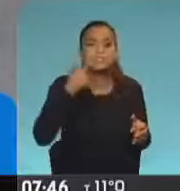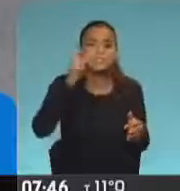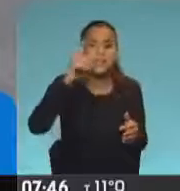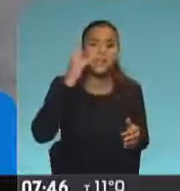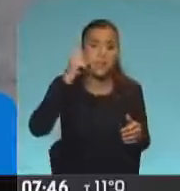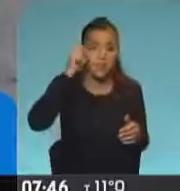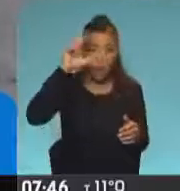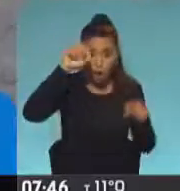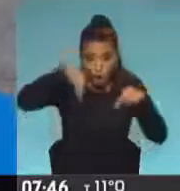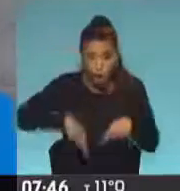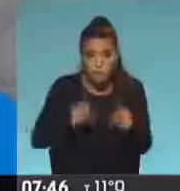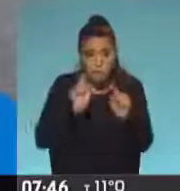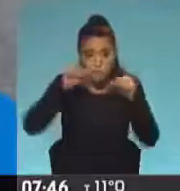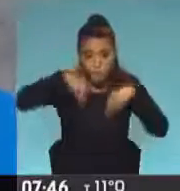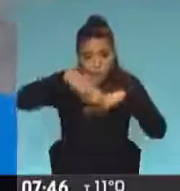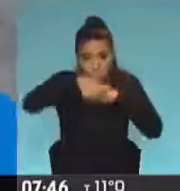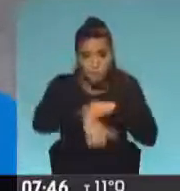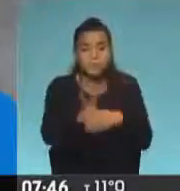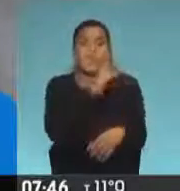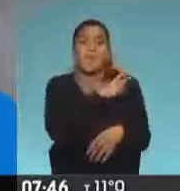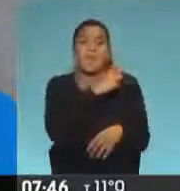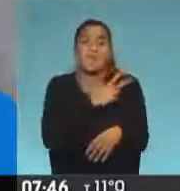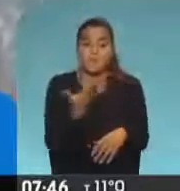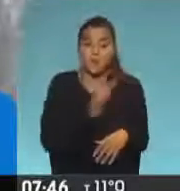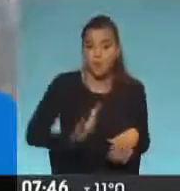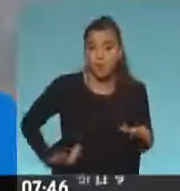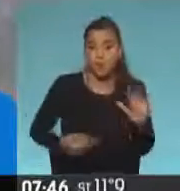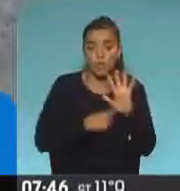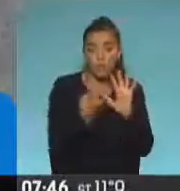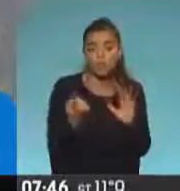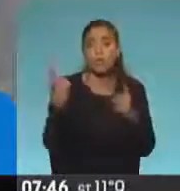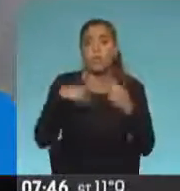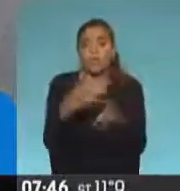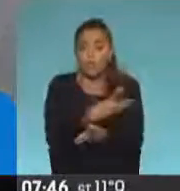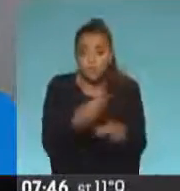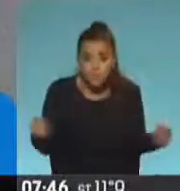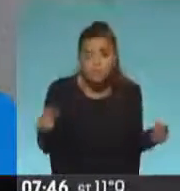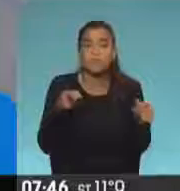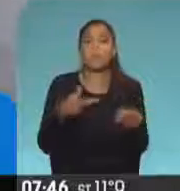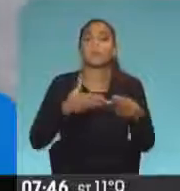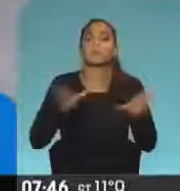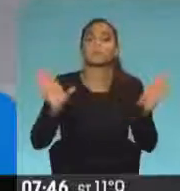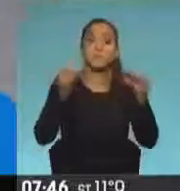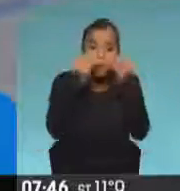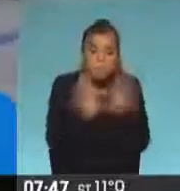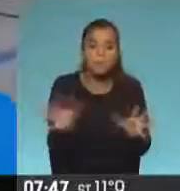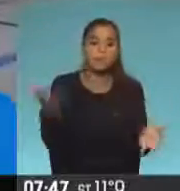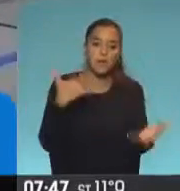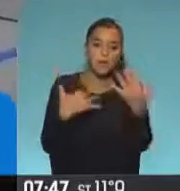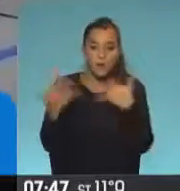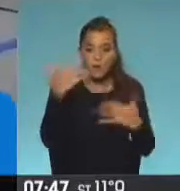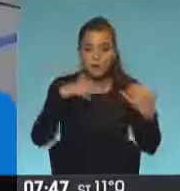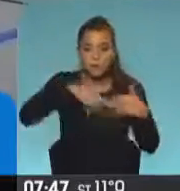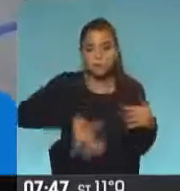partir de hoy mismo cuando el jefe de la ciudad del jefe de gobierno porteño se retire de realizar la inauguración aquí ya comiencen a llegar